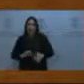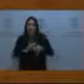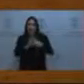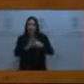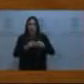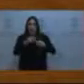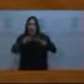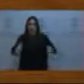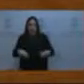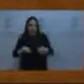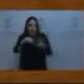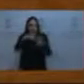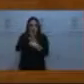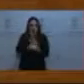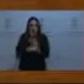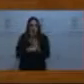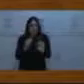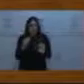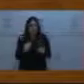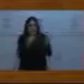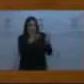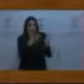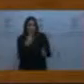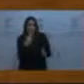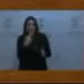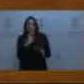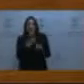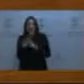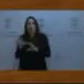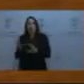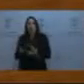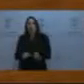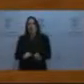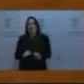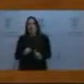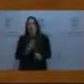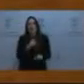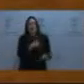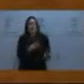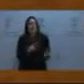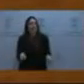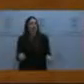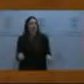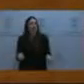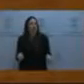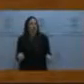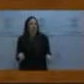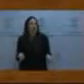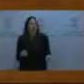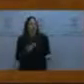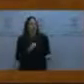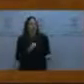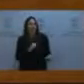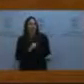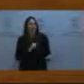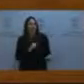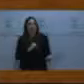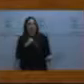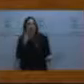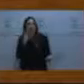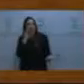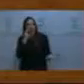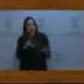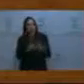normativa, lo acabamos de escuchar. En materia de adopciones no debe quedarse cruzada de brazos, esperando por ese nuevo desarrollo de la